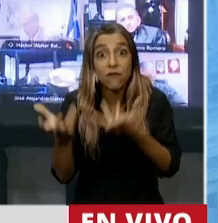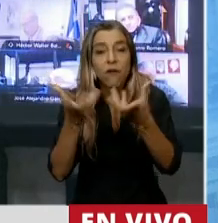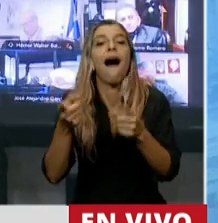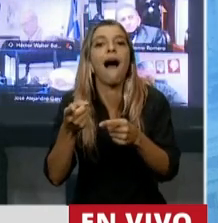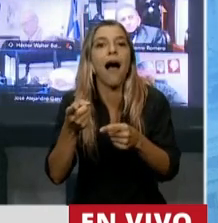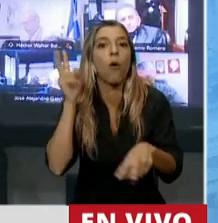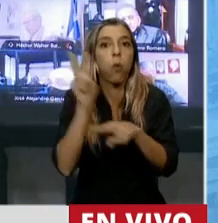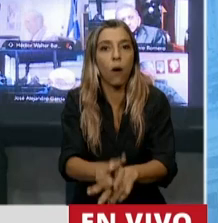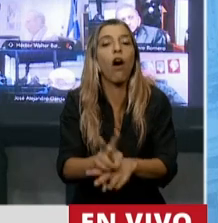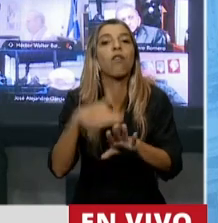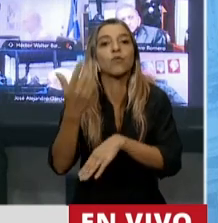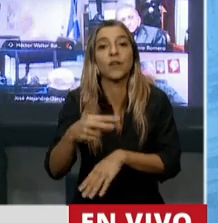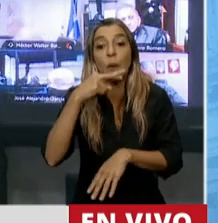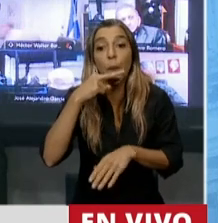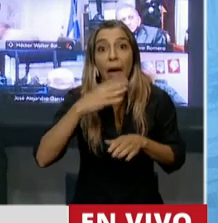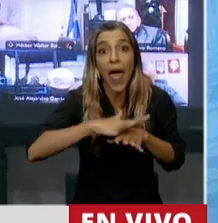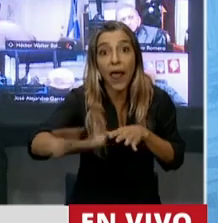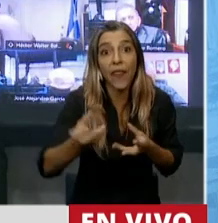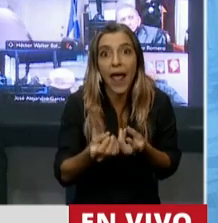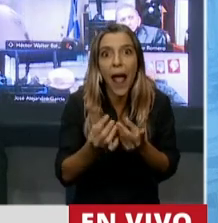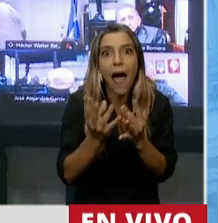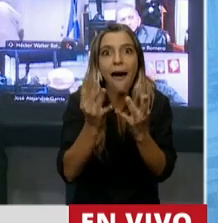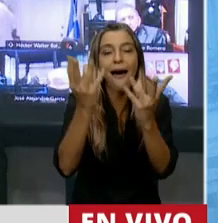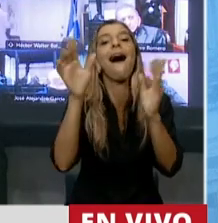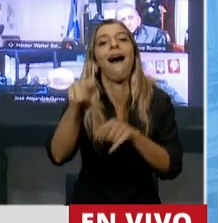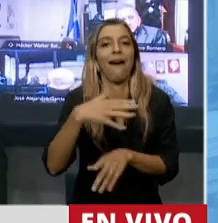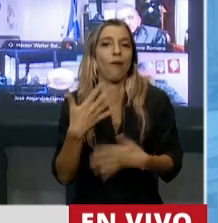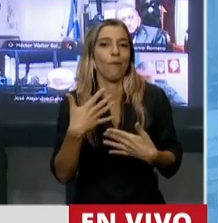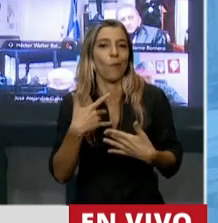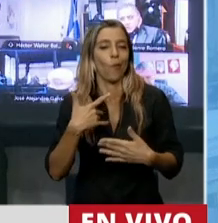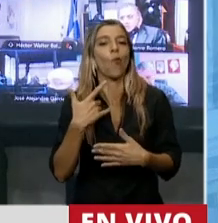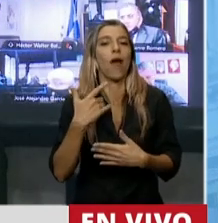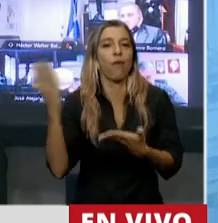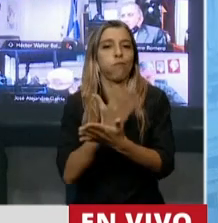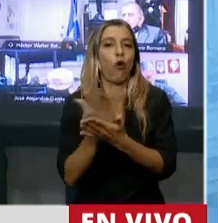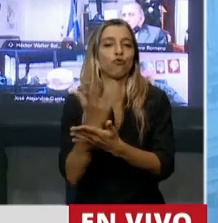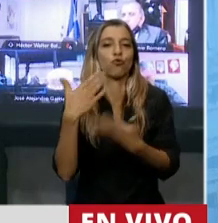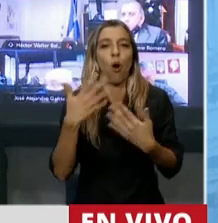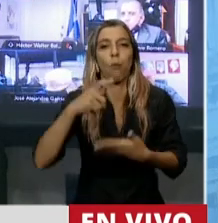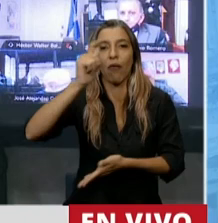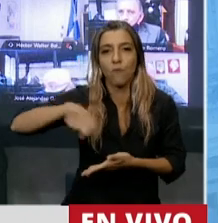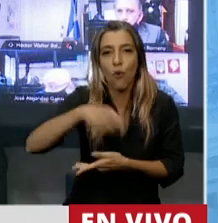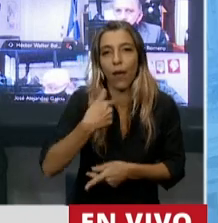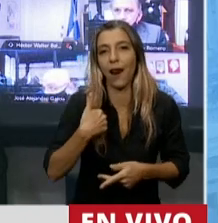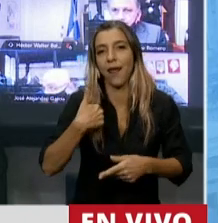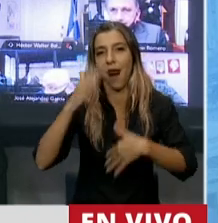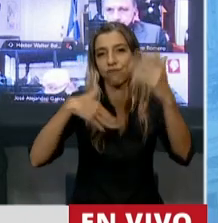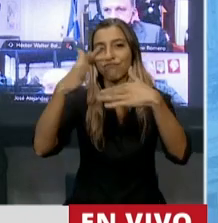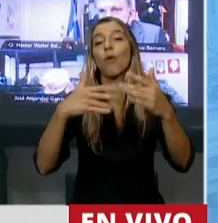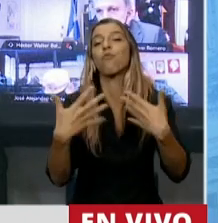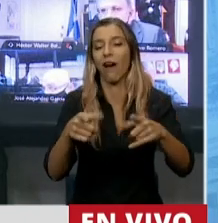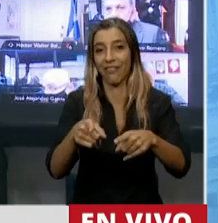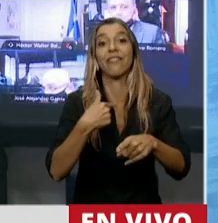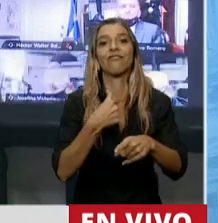verde. Y si es verde, se puede desarrollar económicamente, se puede desarrollar inmobiliariamente. Esto es lo que